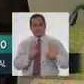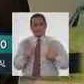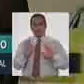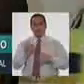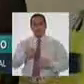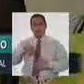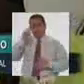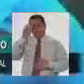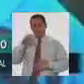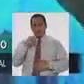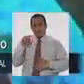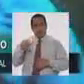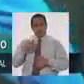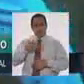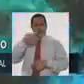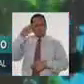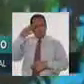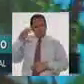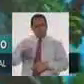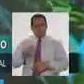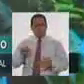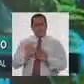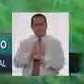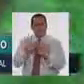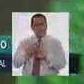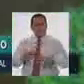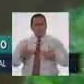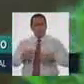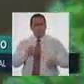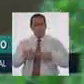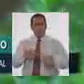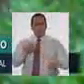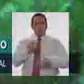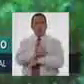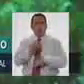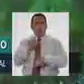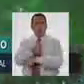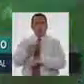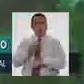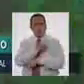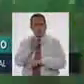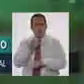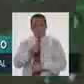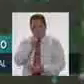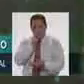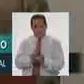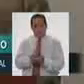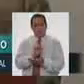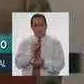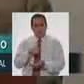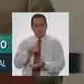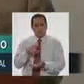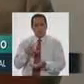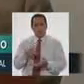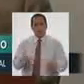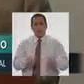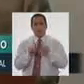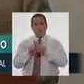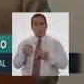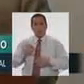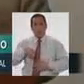es un país convencido de que nada se puede hacer por la fuerza, pero sí con firmeza. Somos un